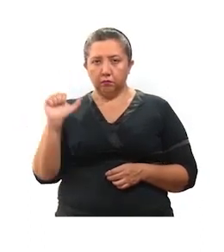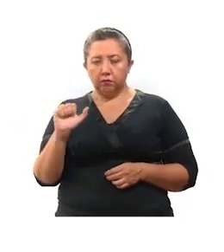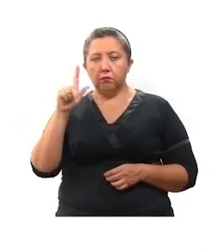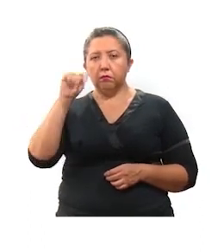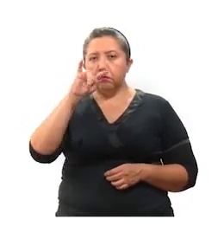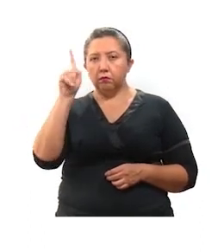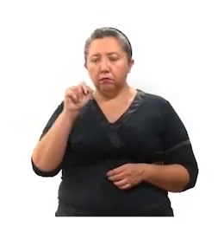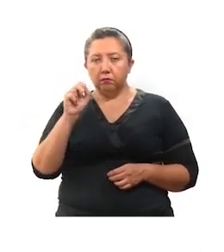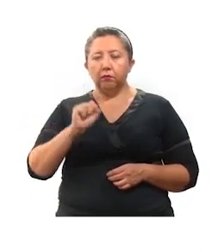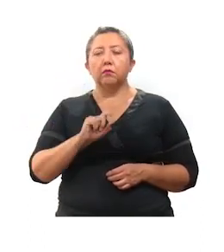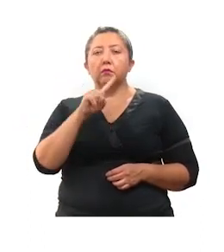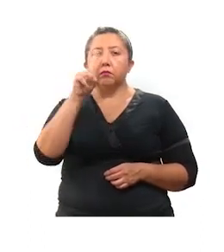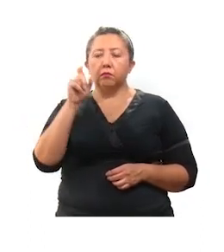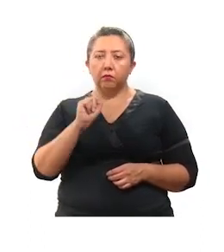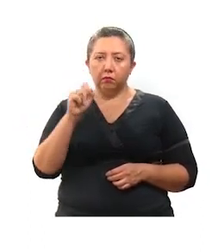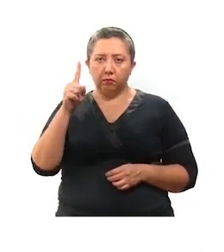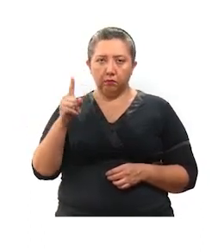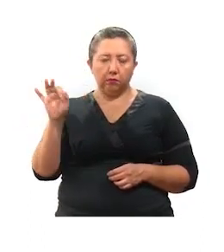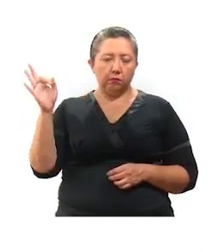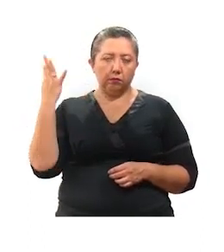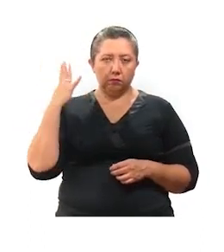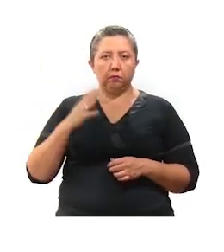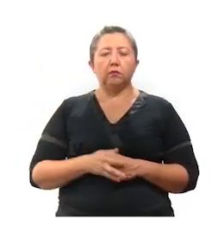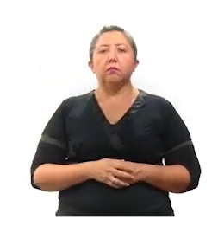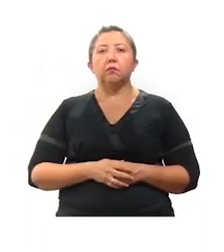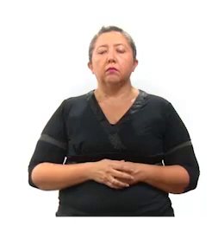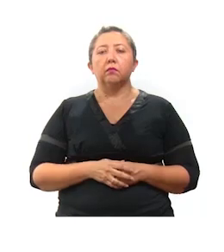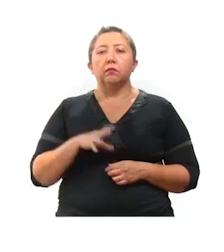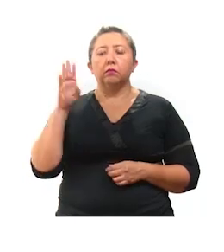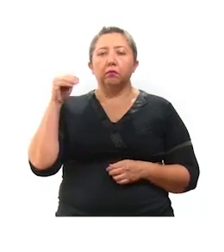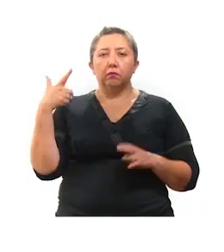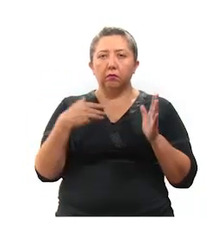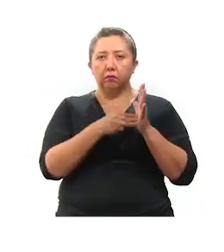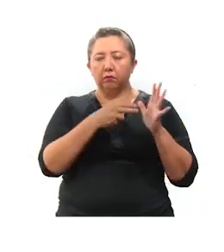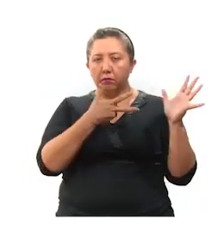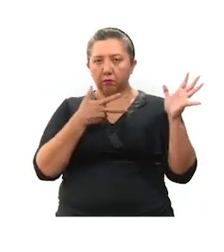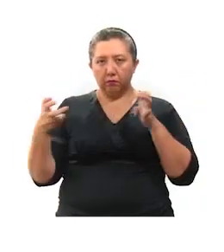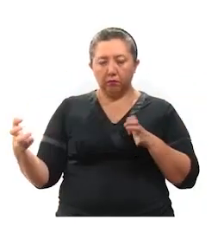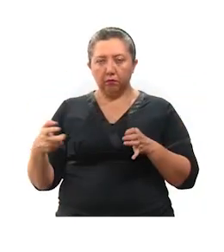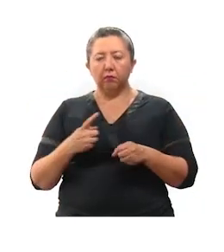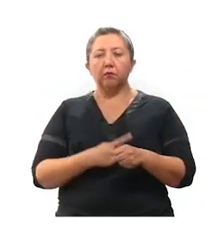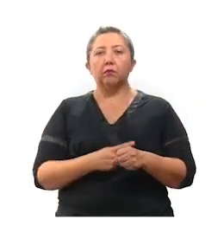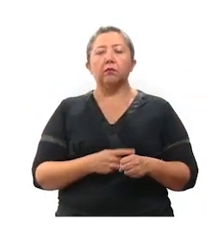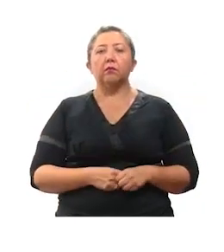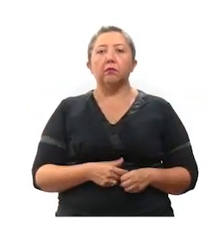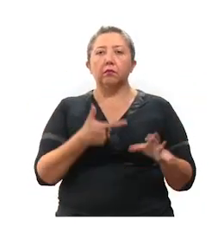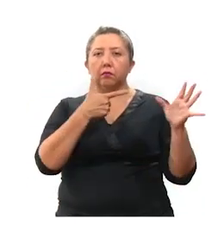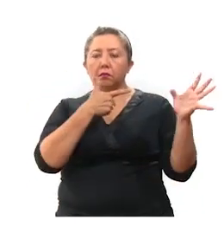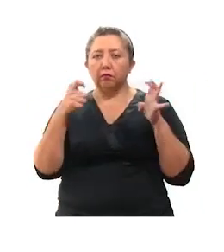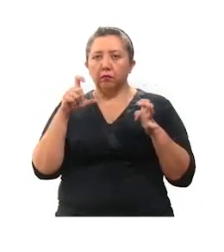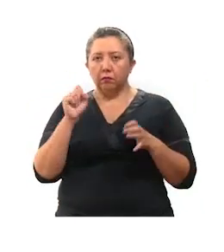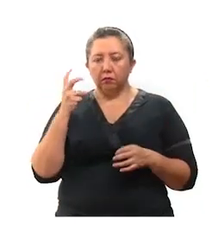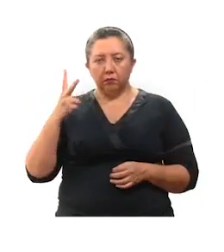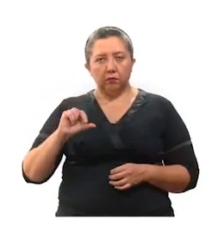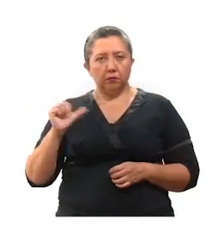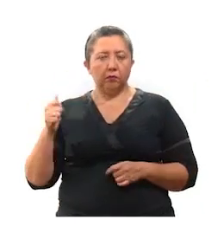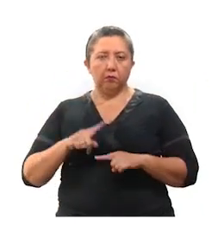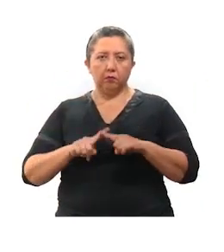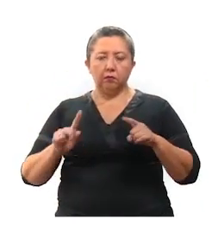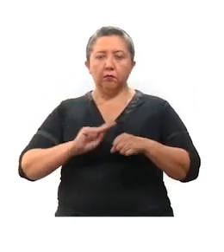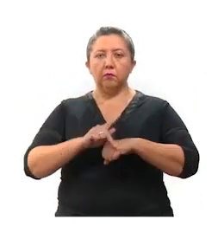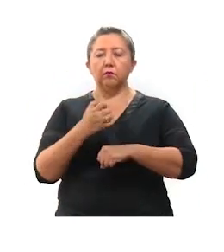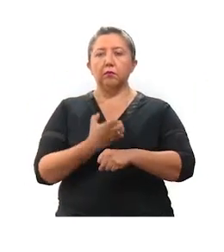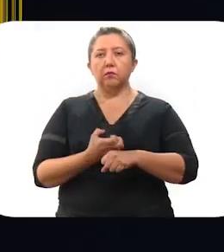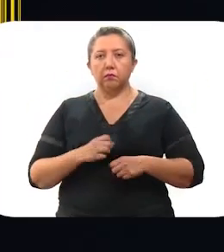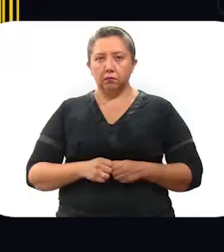Oxuxcap, Tizimín, Sucacap y 1 foráneo. De los 97.800 casos positivos, 722 son de otro país u